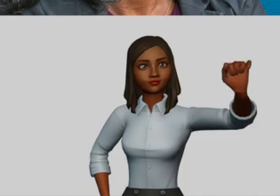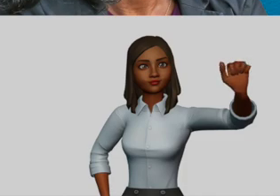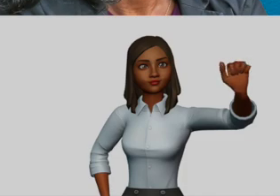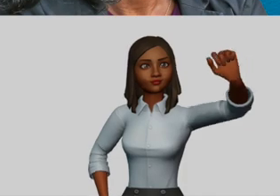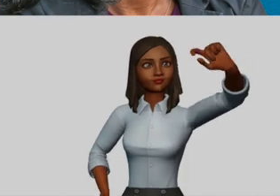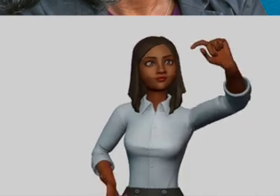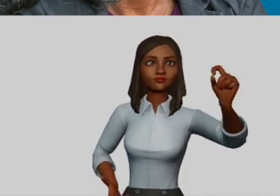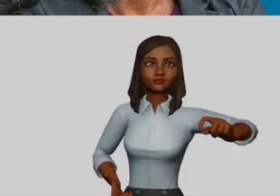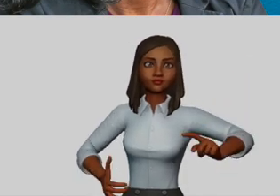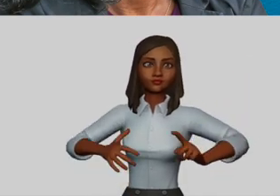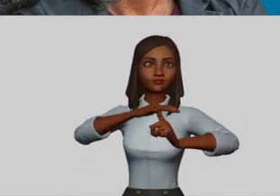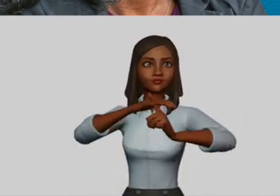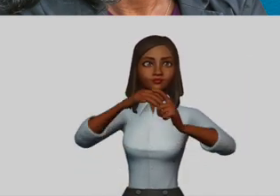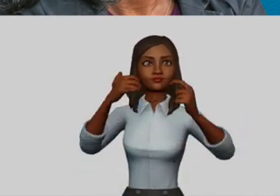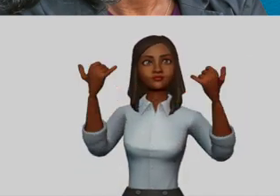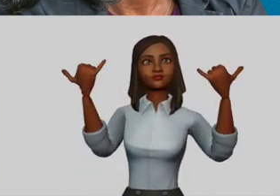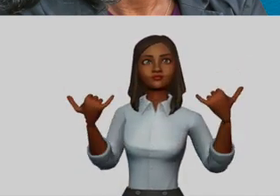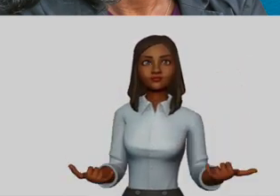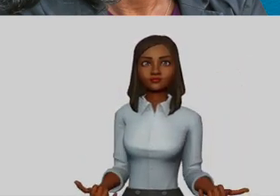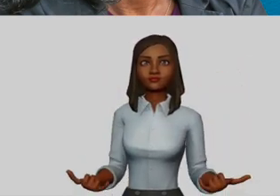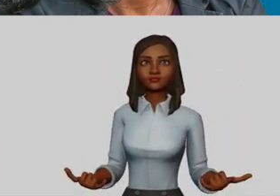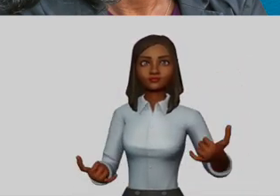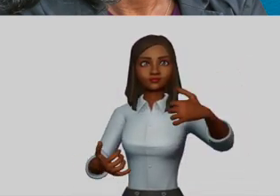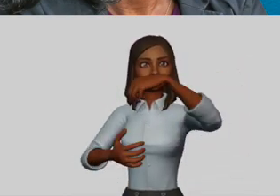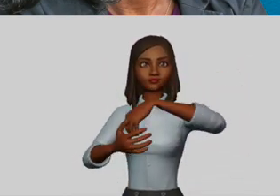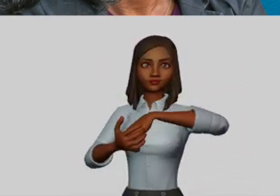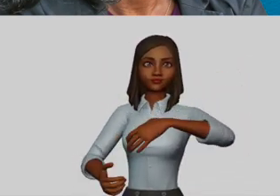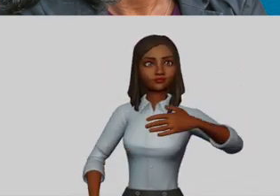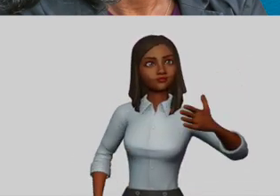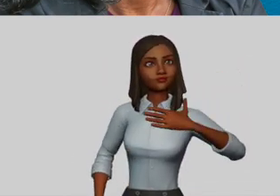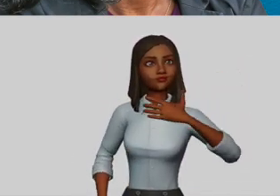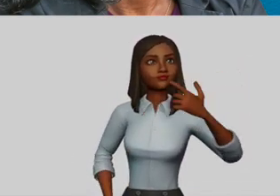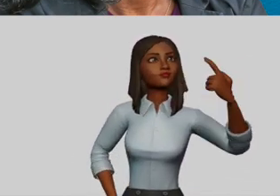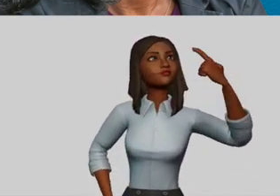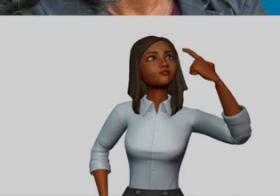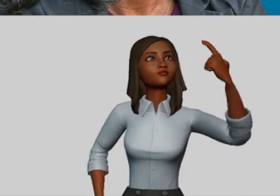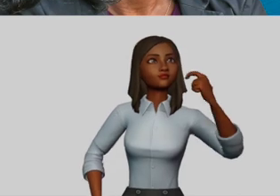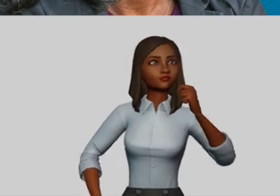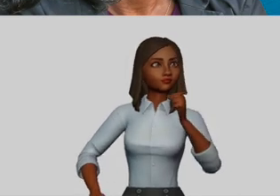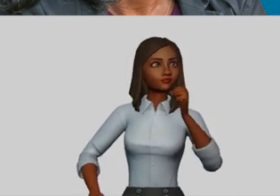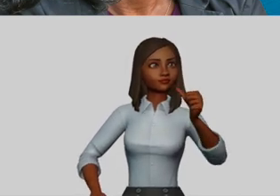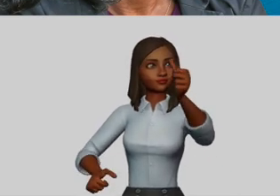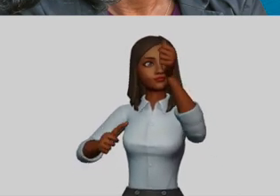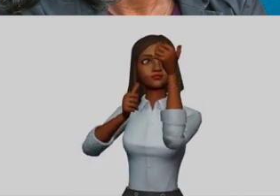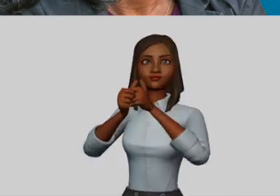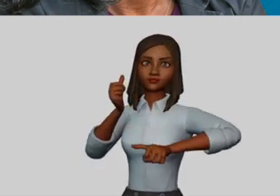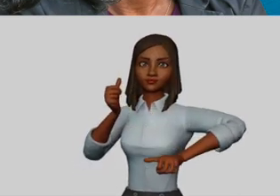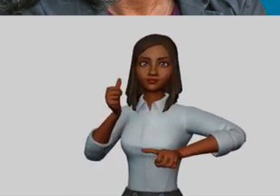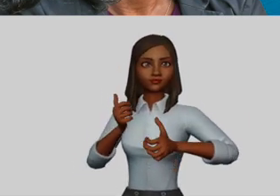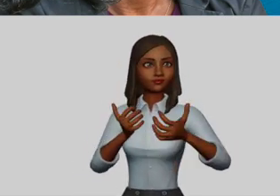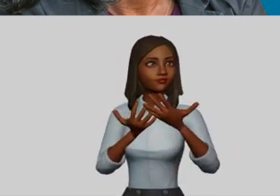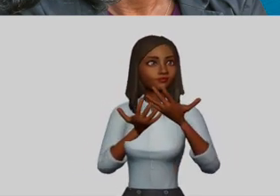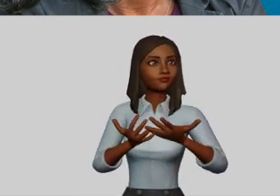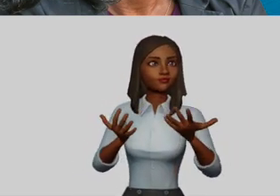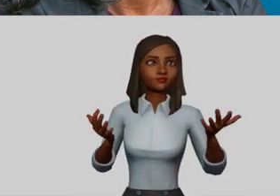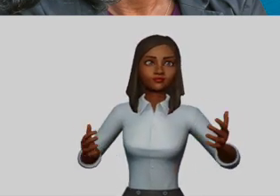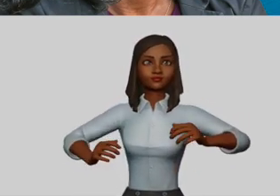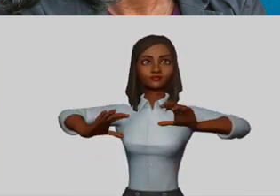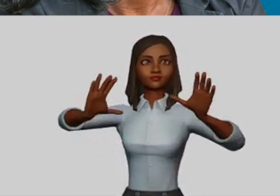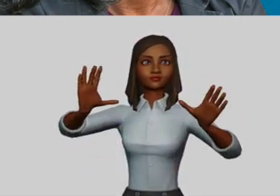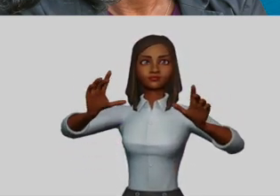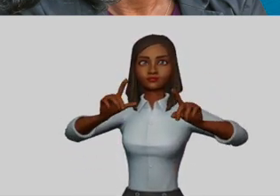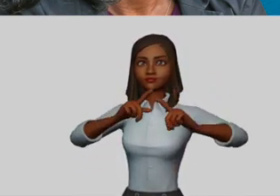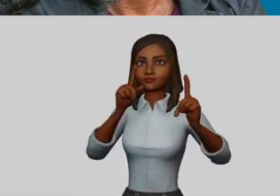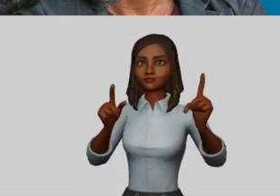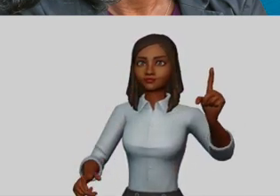Exactamente. Uh-huh. Y creo que también la plataforma puede... crecer la conciencia uh-huh. y decir,